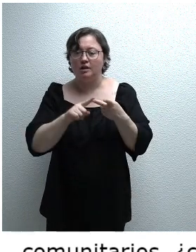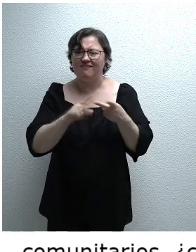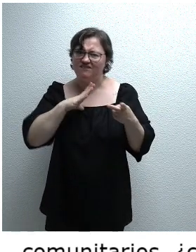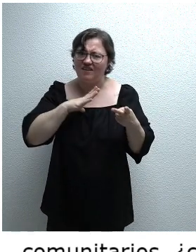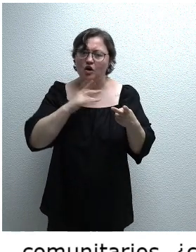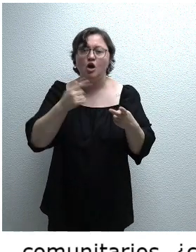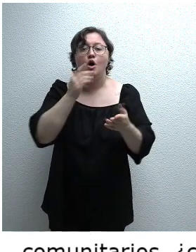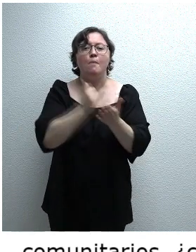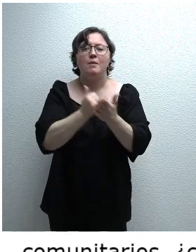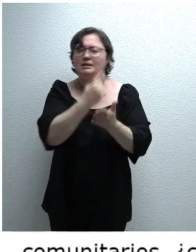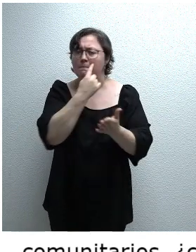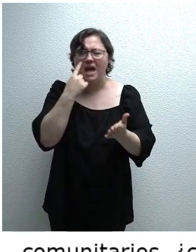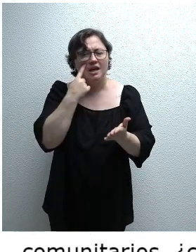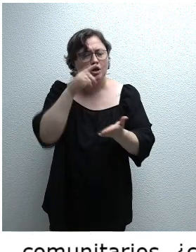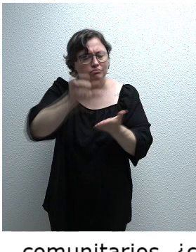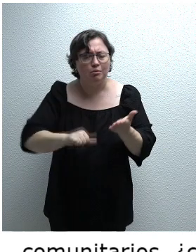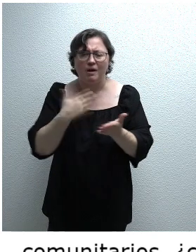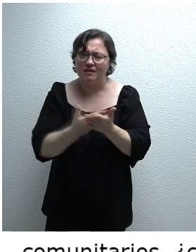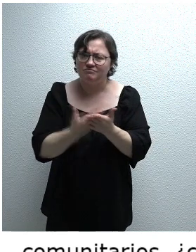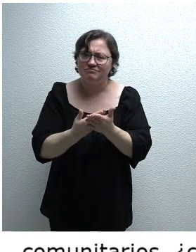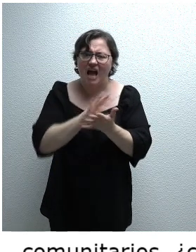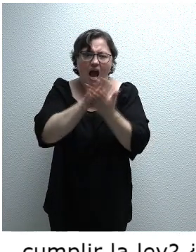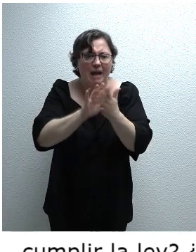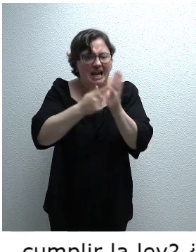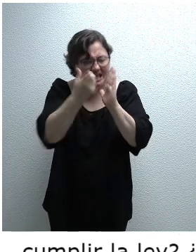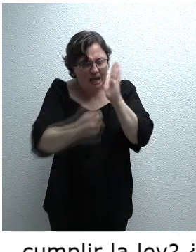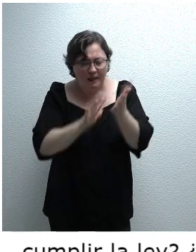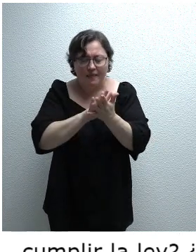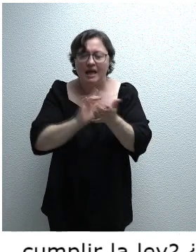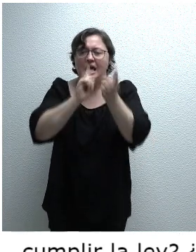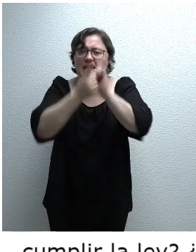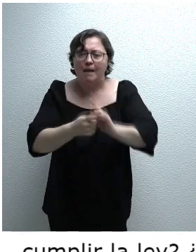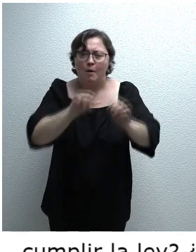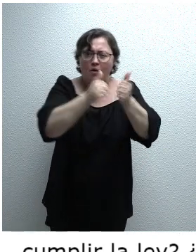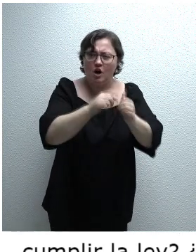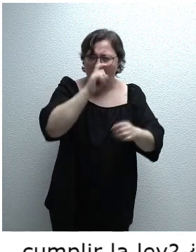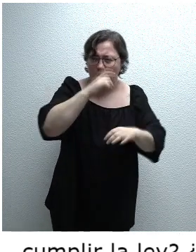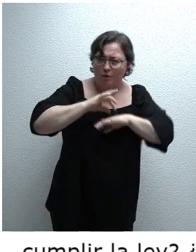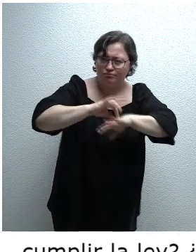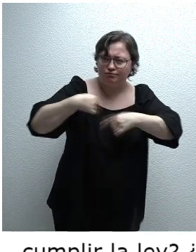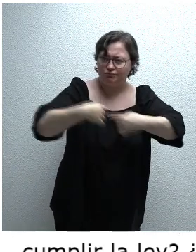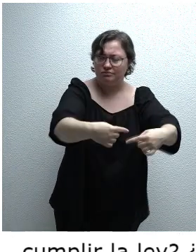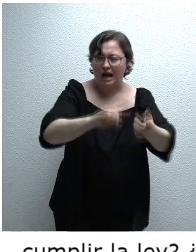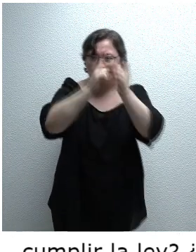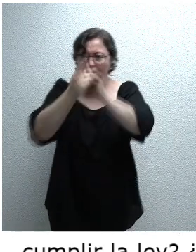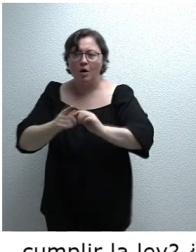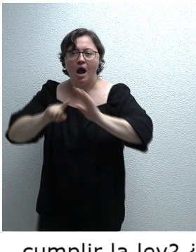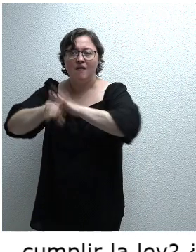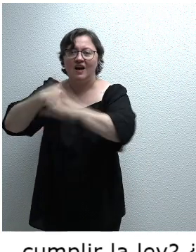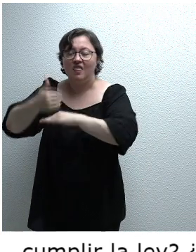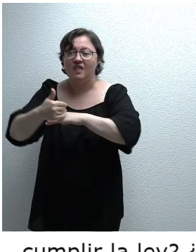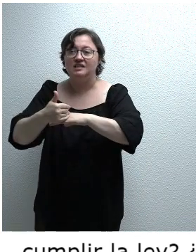pruebas periciales, ¿podrían concretar un poco más de qué está hablando esta ley cuando habla de cambios del actual modelo tradicional y avances hacia la